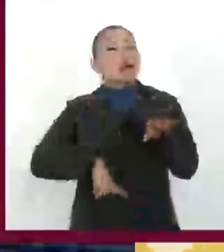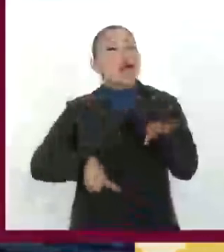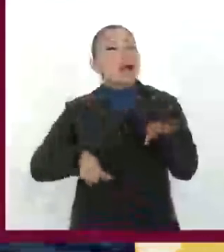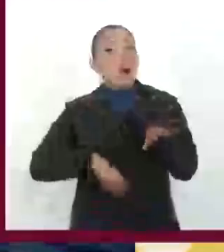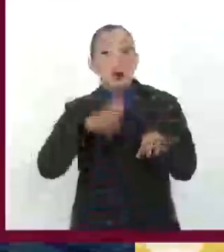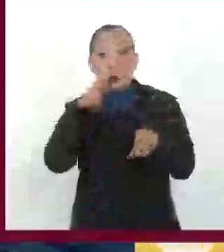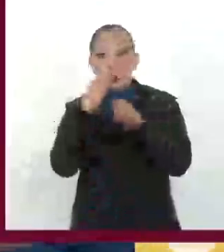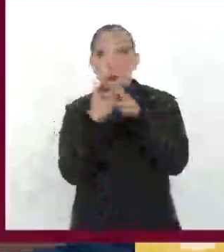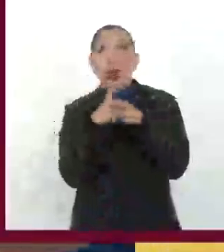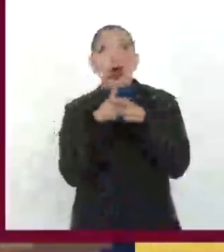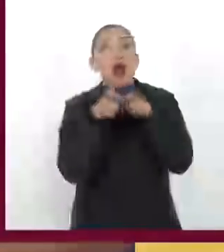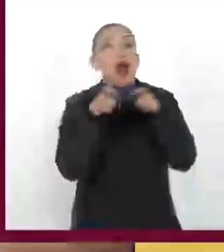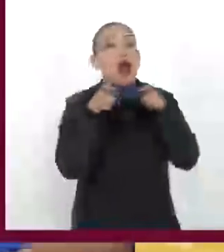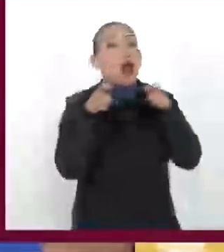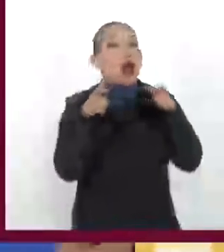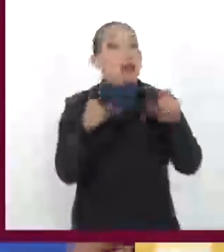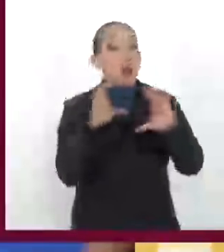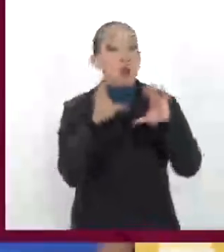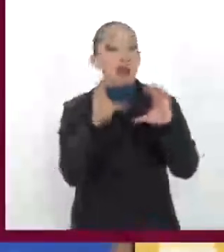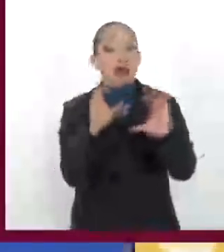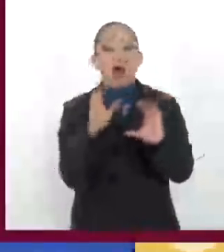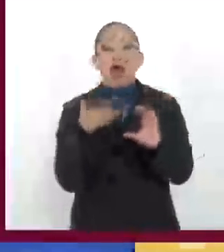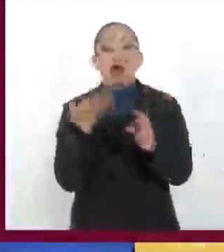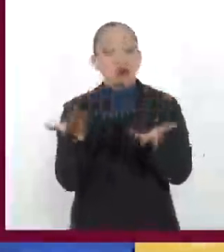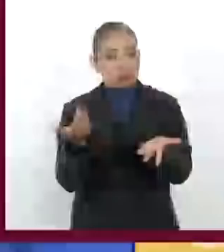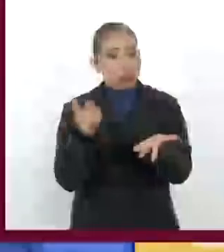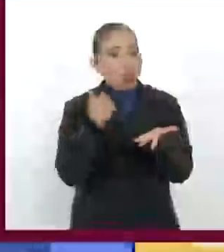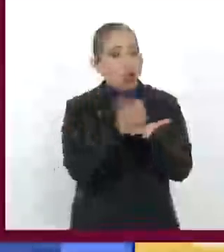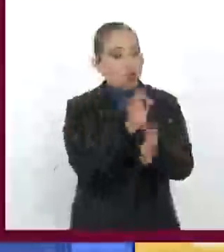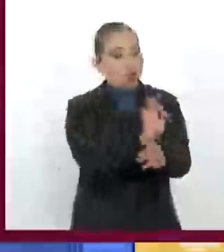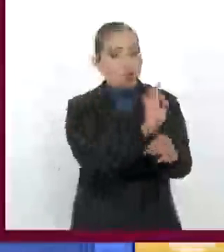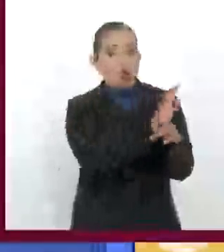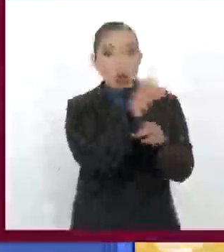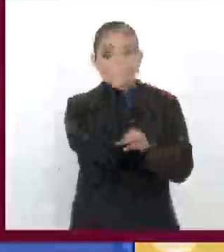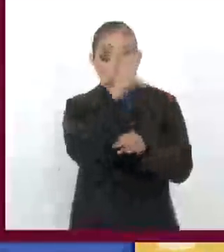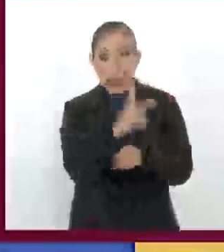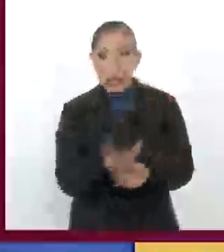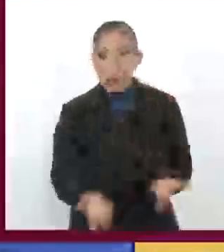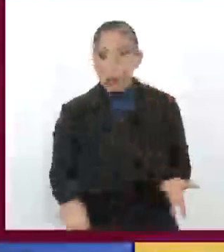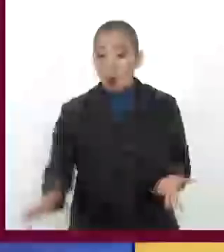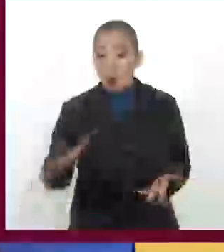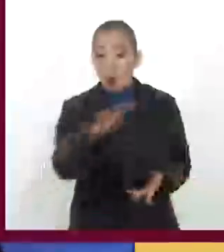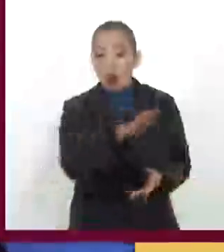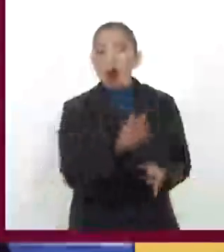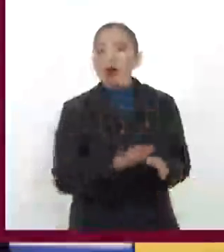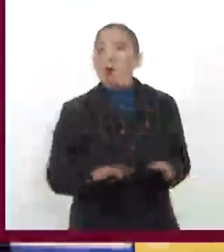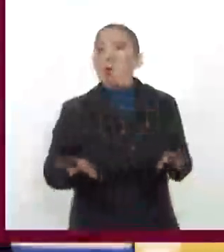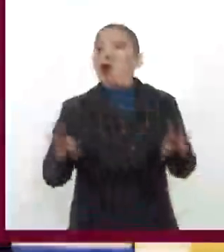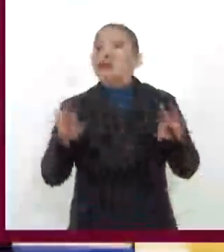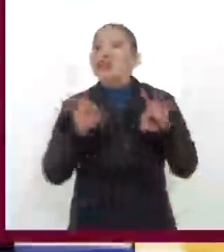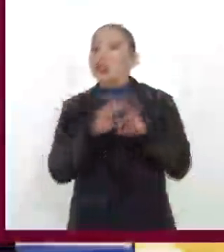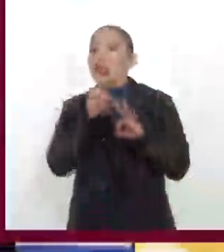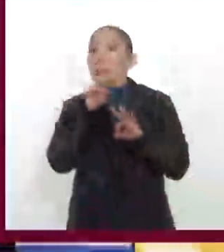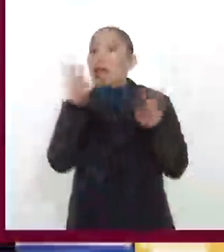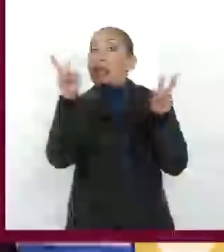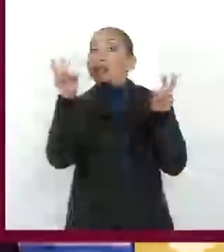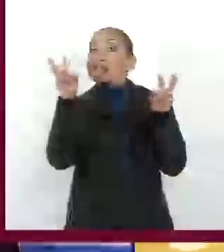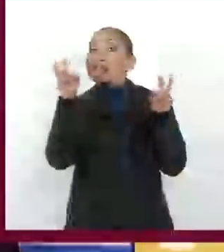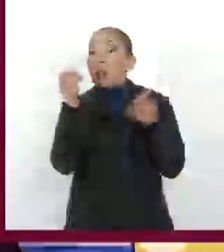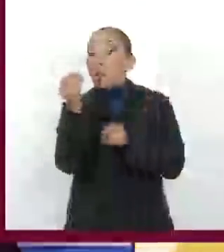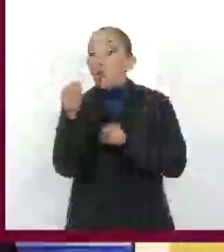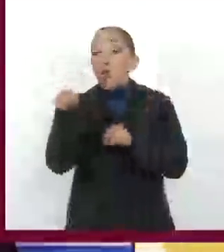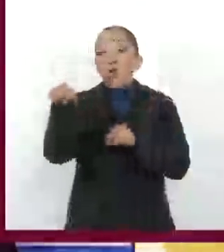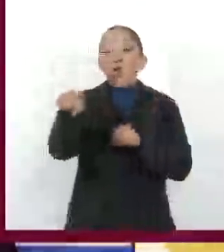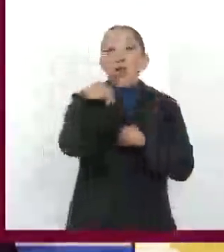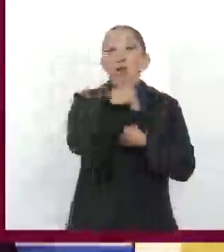servidores públicos tienen la enorme responsabilidad de cuidar el bienestar, el patrimonio del país. Es muy importante también la